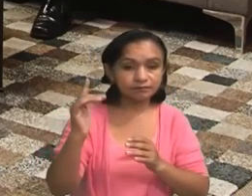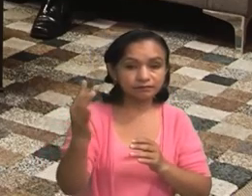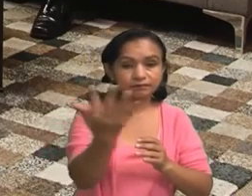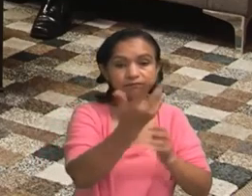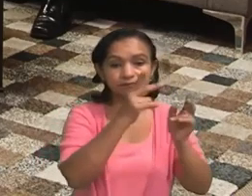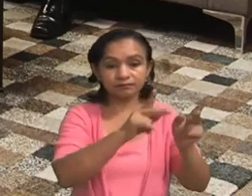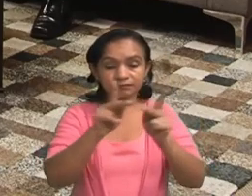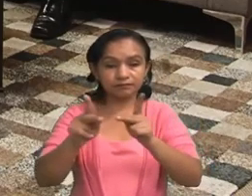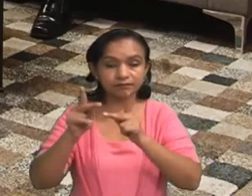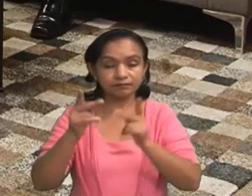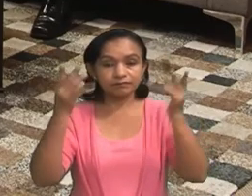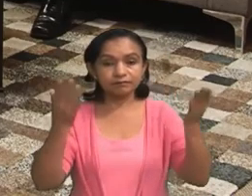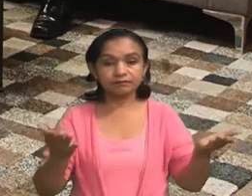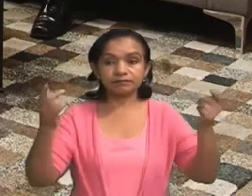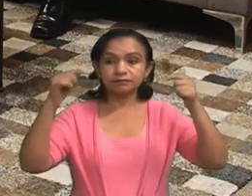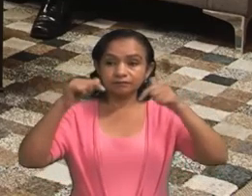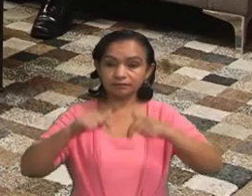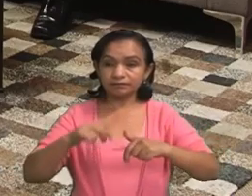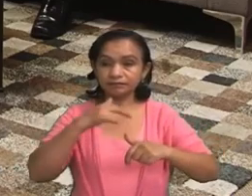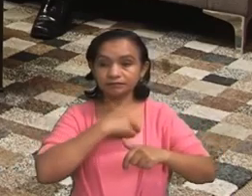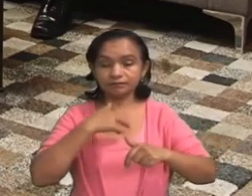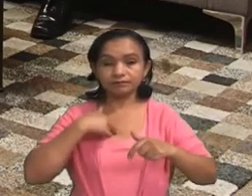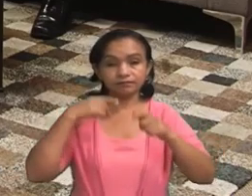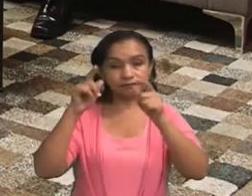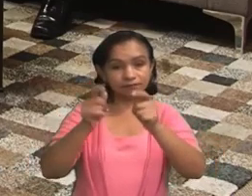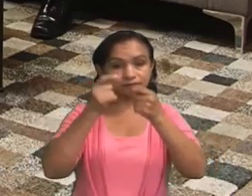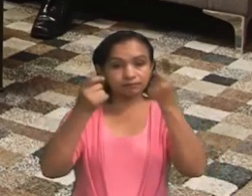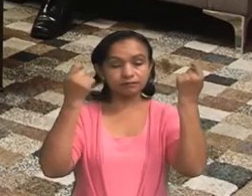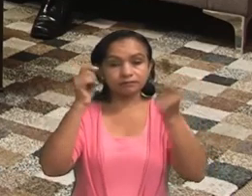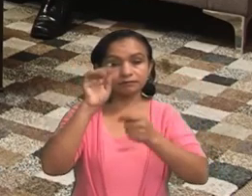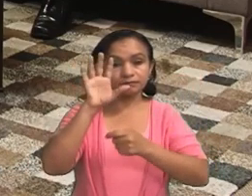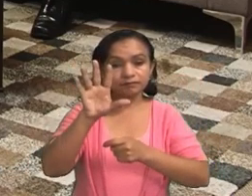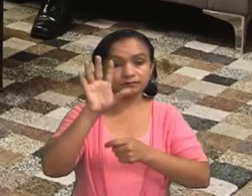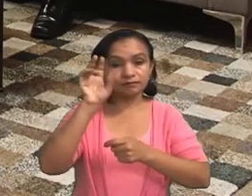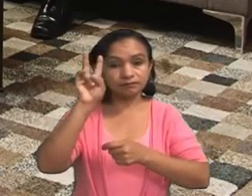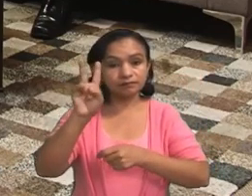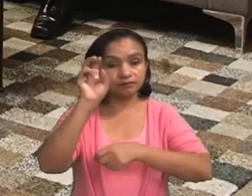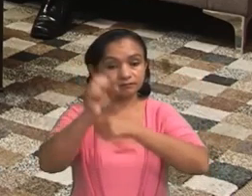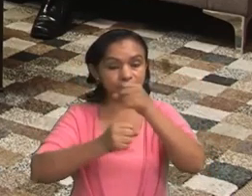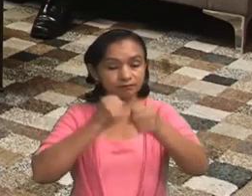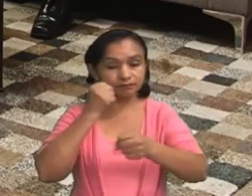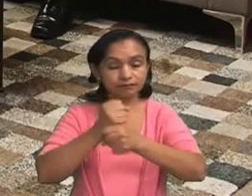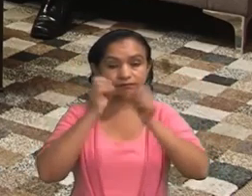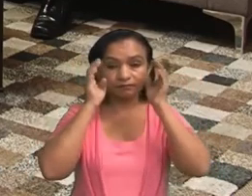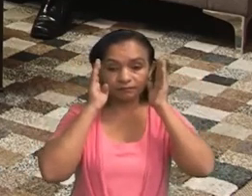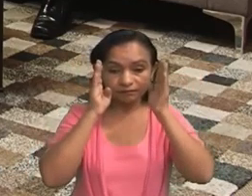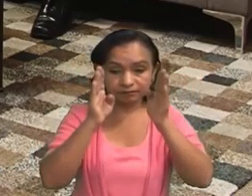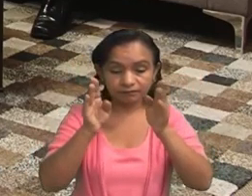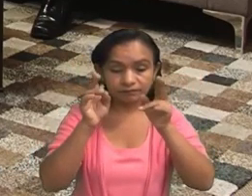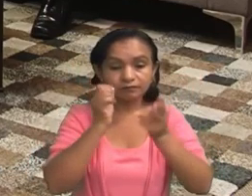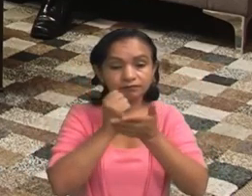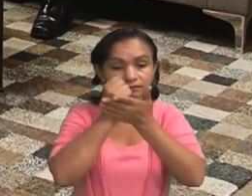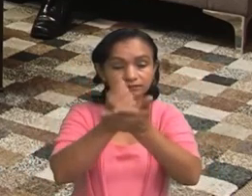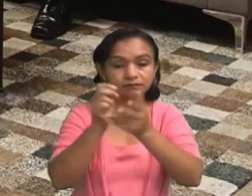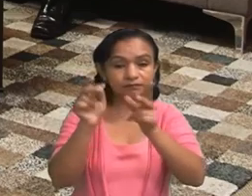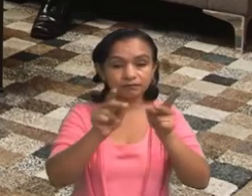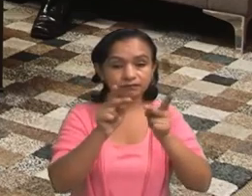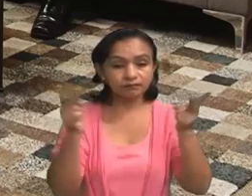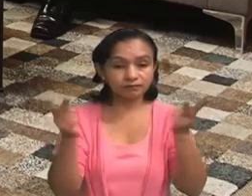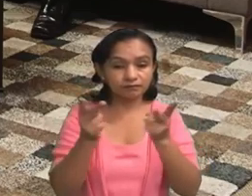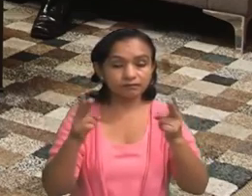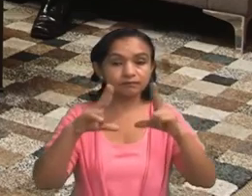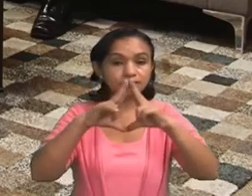que precisamente estamos celebrando 52 años del servicio a la comunidad en Nicaragua.